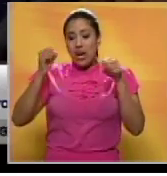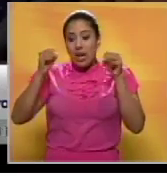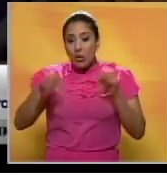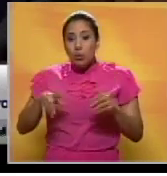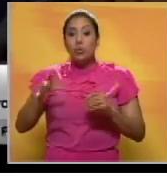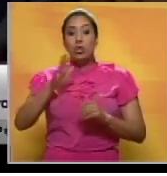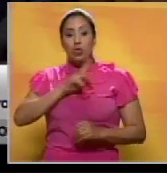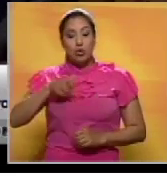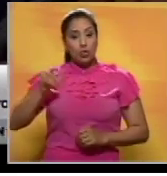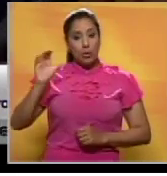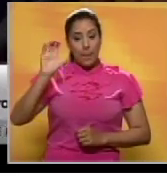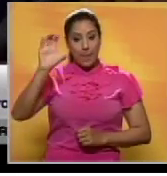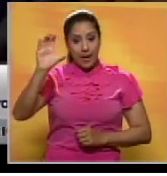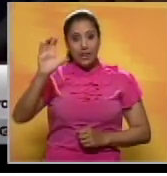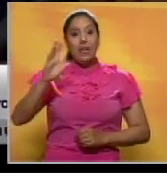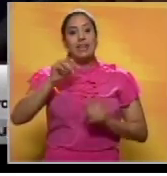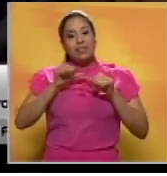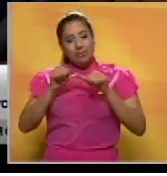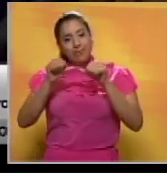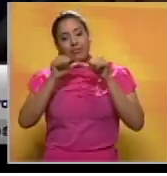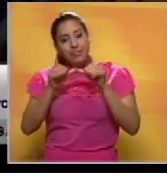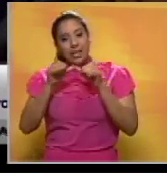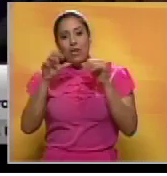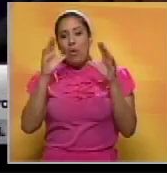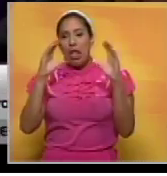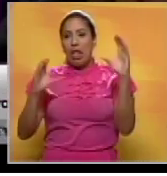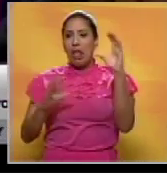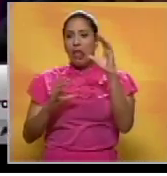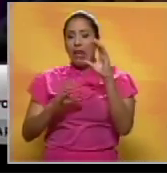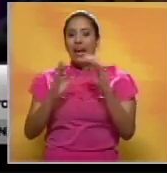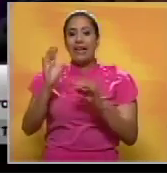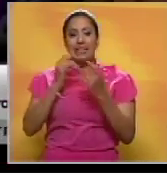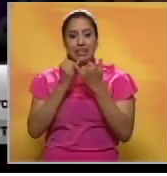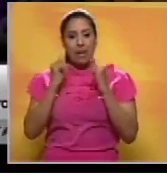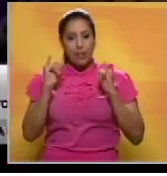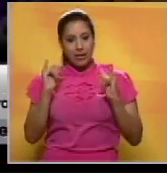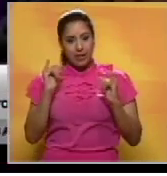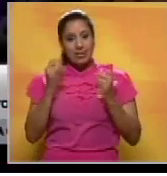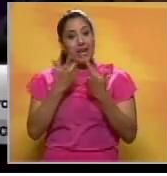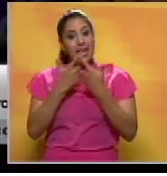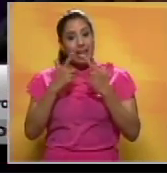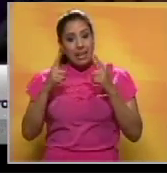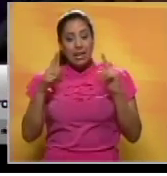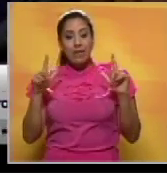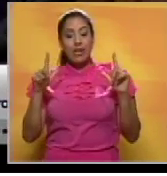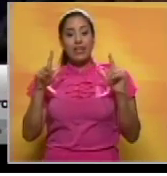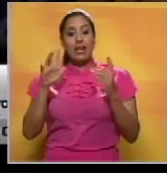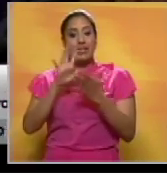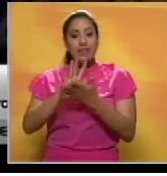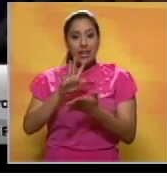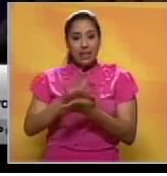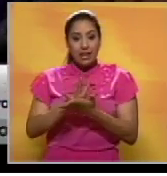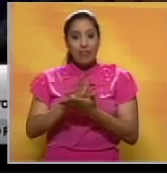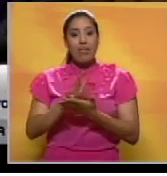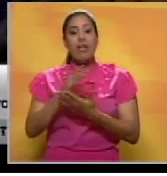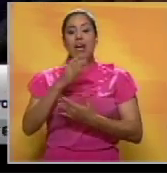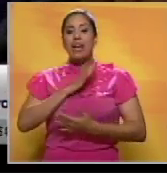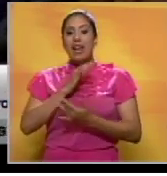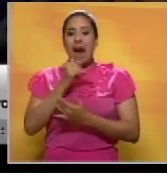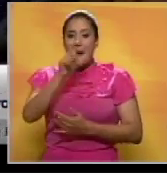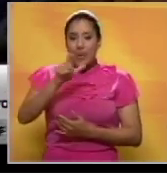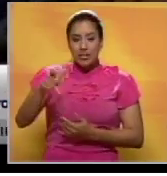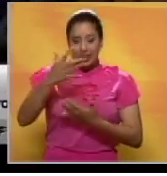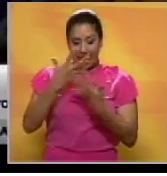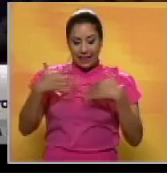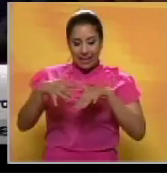de nuestra nación, por mantener incólume la independencia, la libertad, la soberanía, la inmunidad,